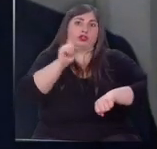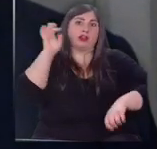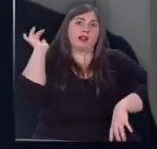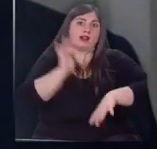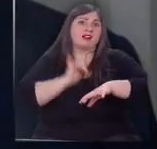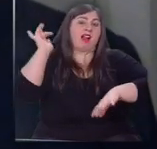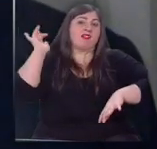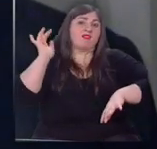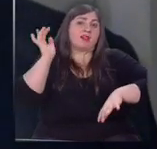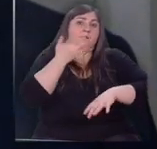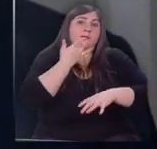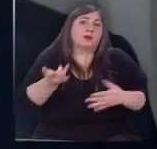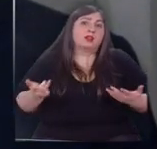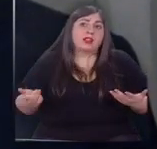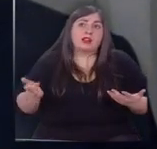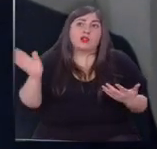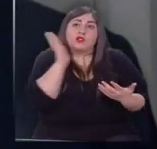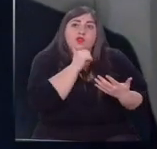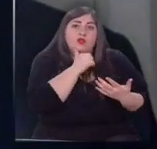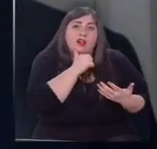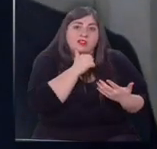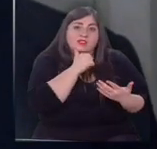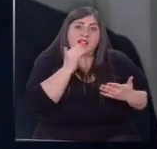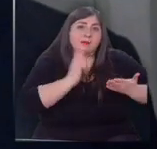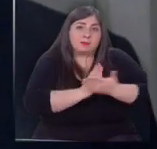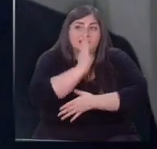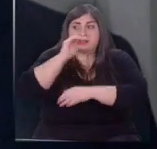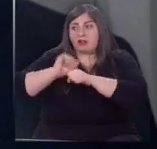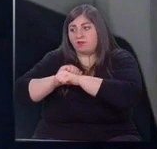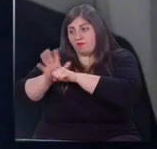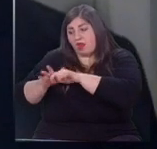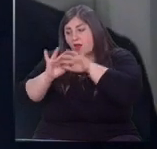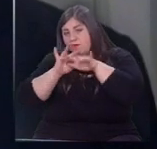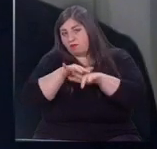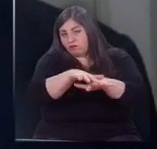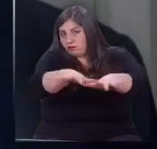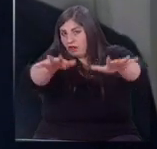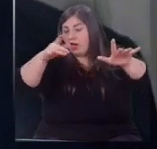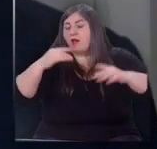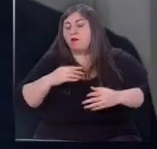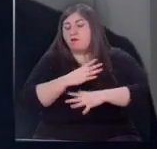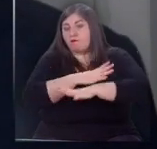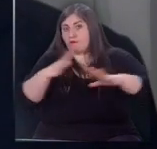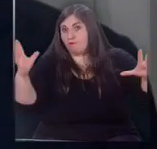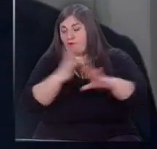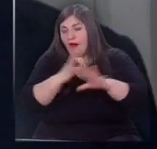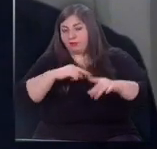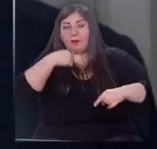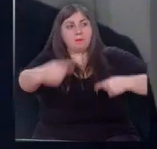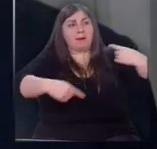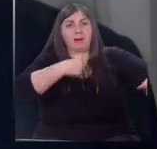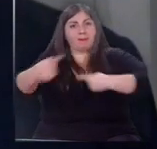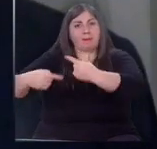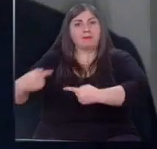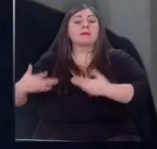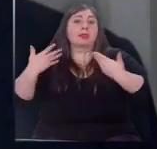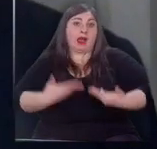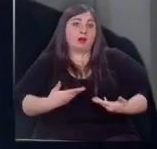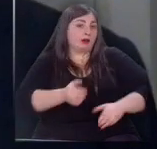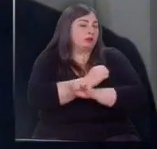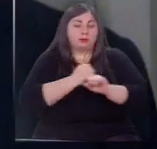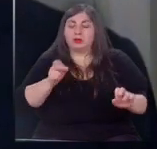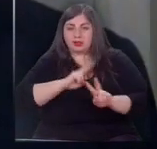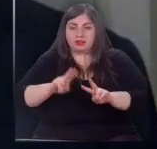porque no había empezado la propagación intensa del coronavirus, ahora no se pueden cometer, hay